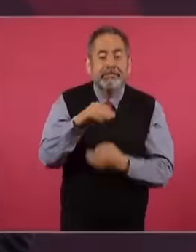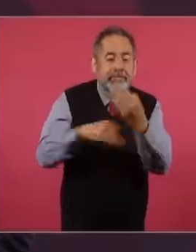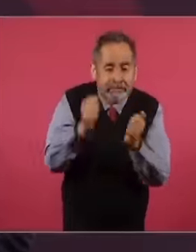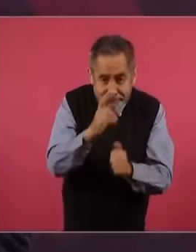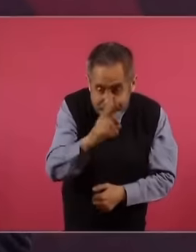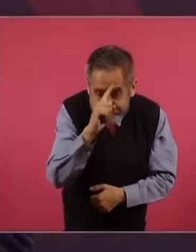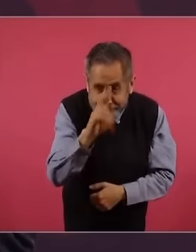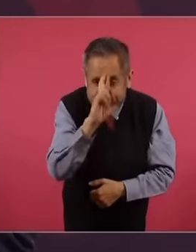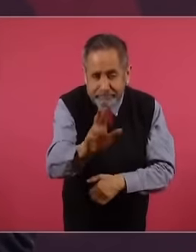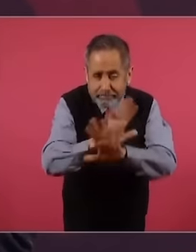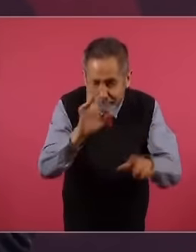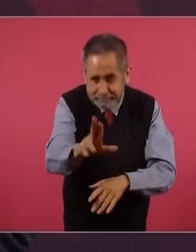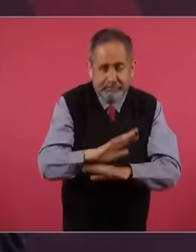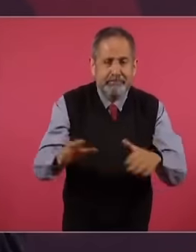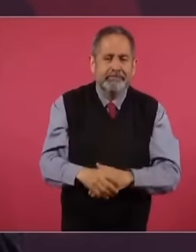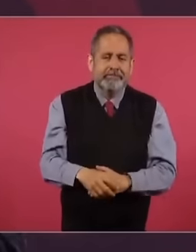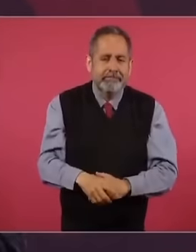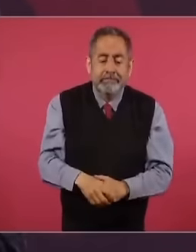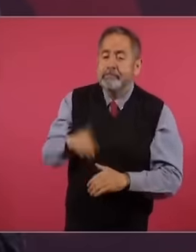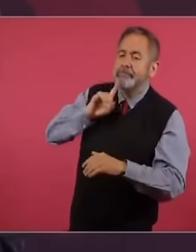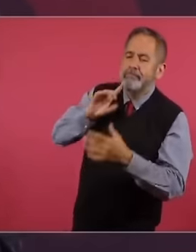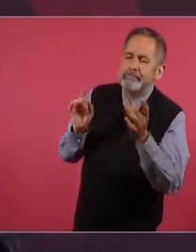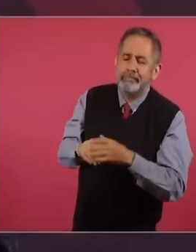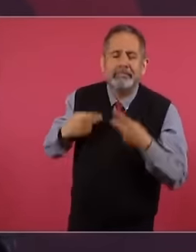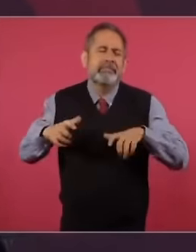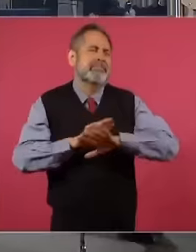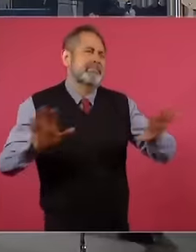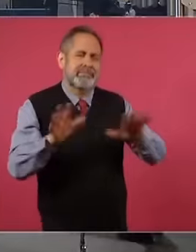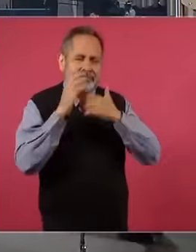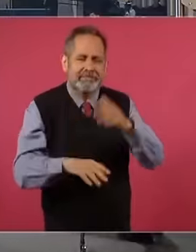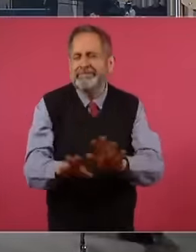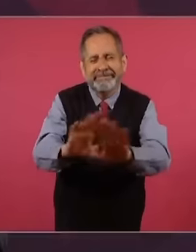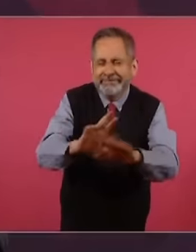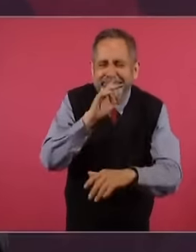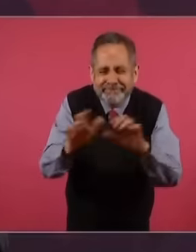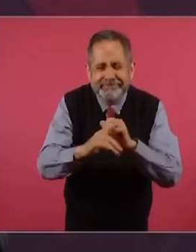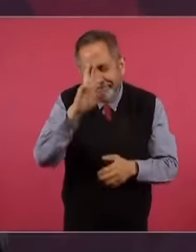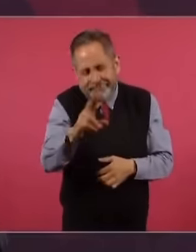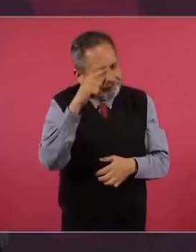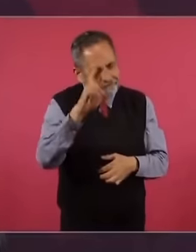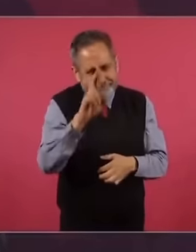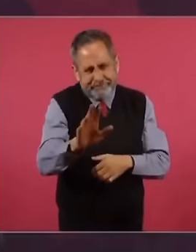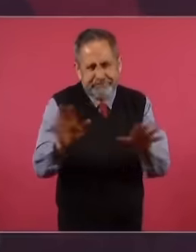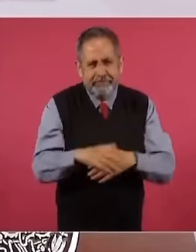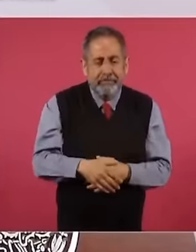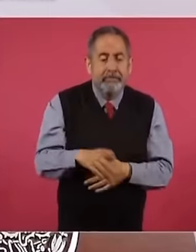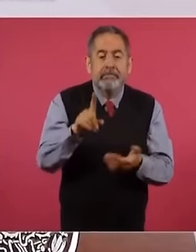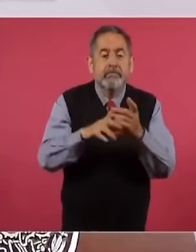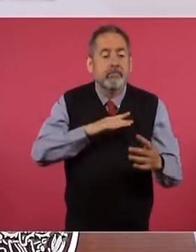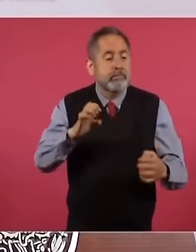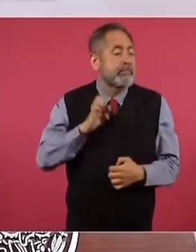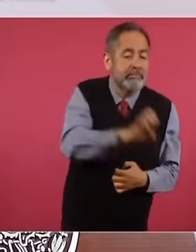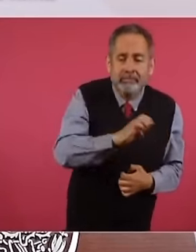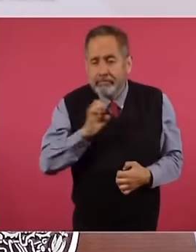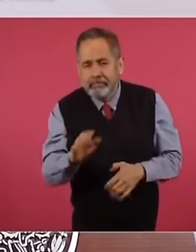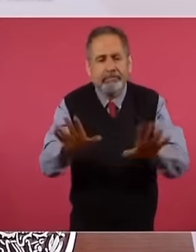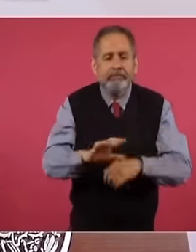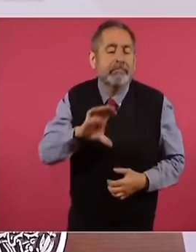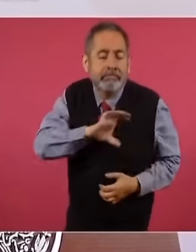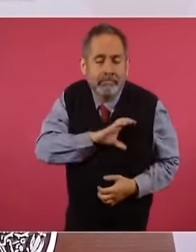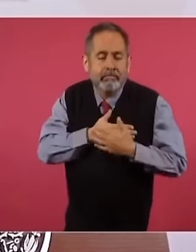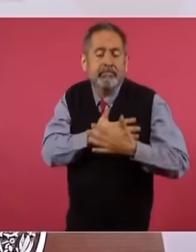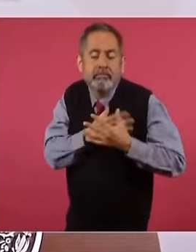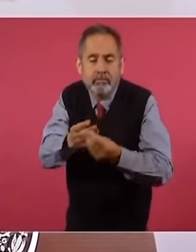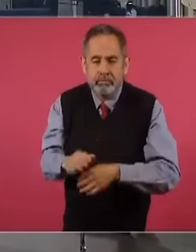nuestro respeto para ti. Gracias. ¿Sí? Y que no me vayan a cepillar lo que eres. Nada. Todo respeto. Porque y yo todavía tengo no otra hay que odiar, hay que querernos mucho. Que vive el